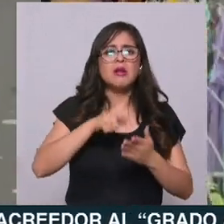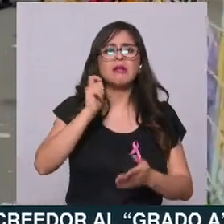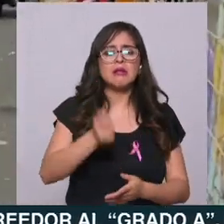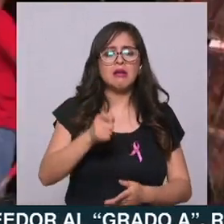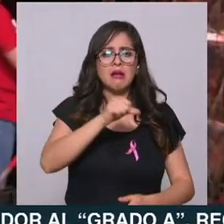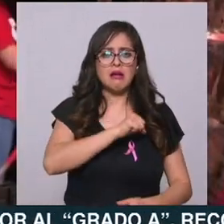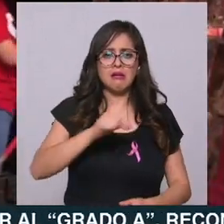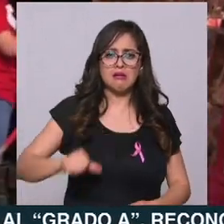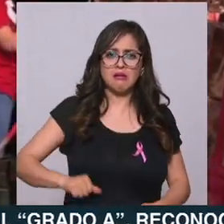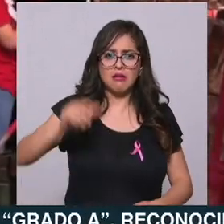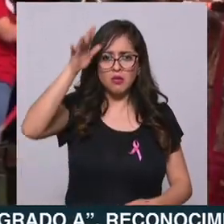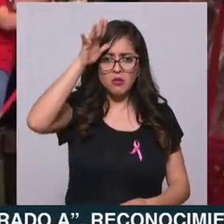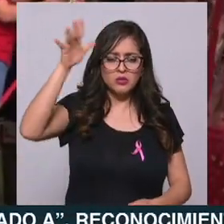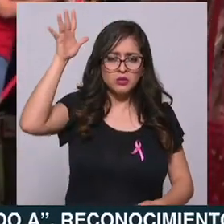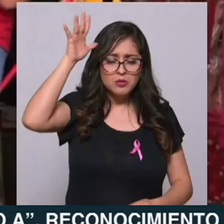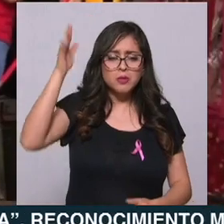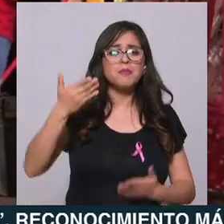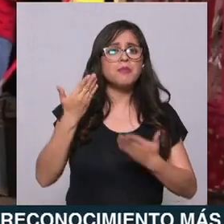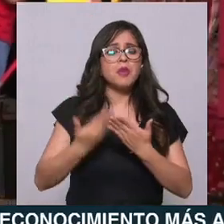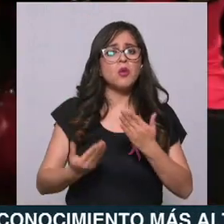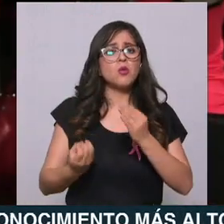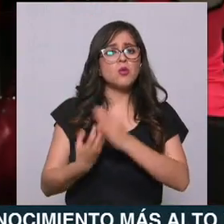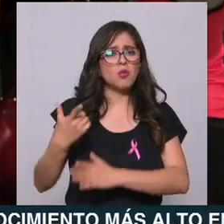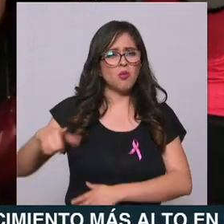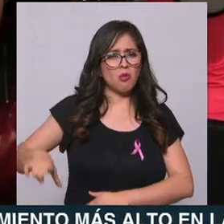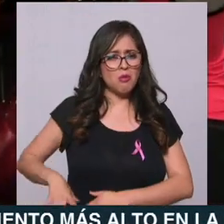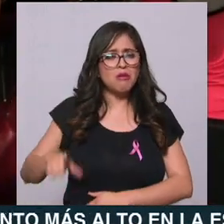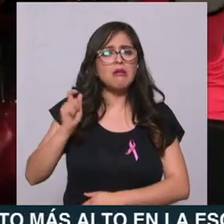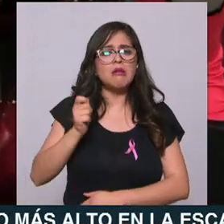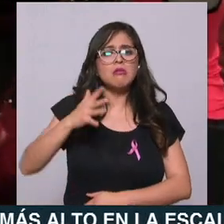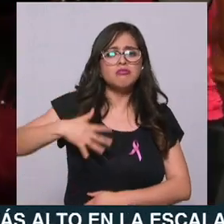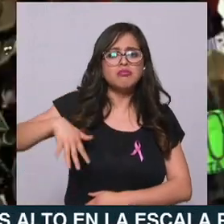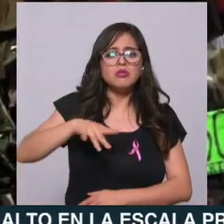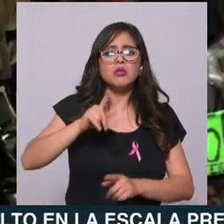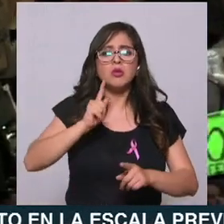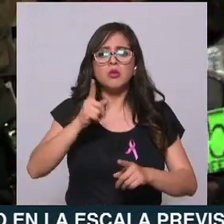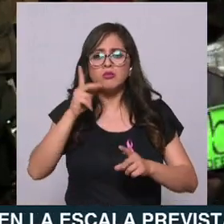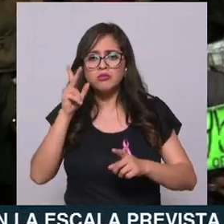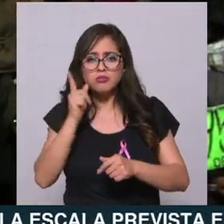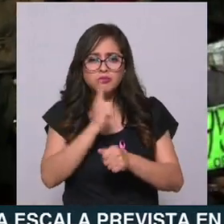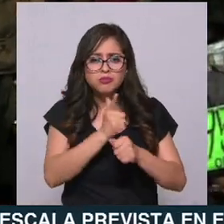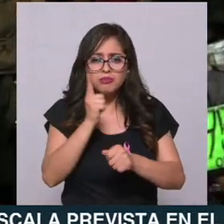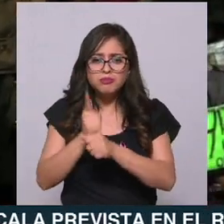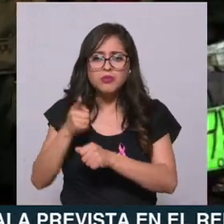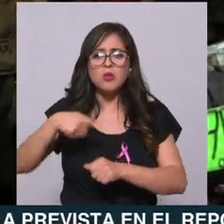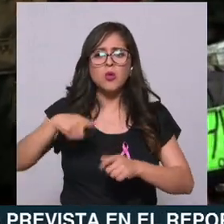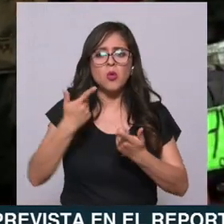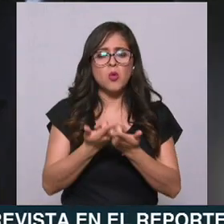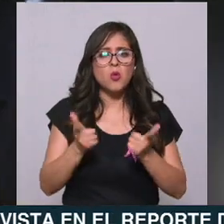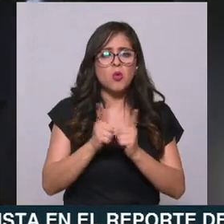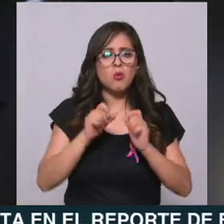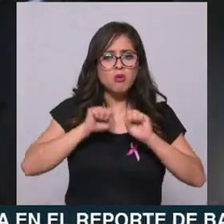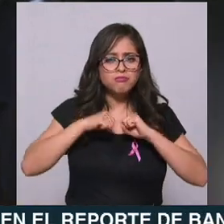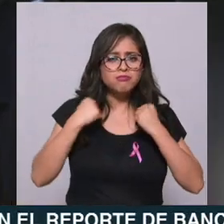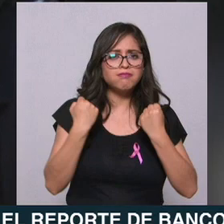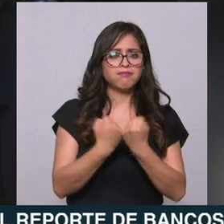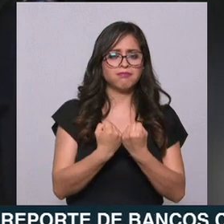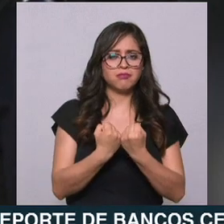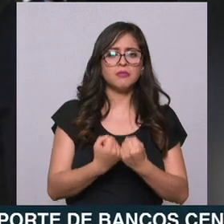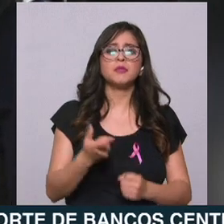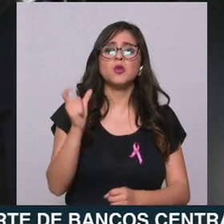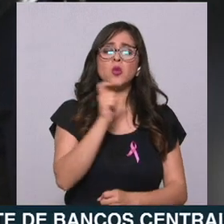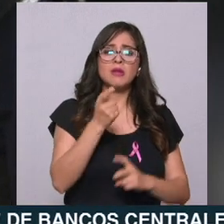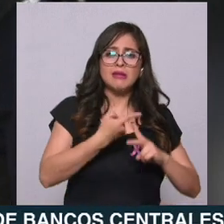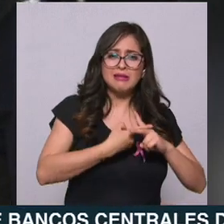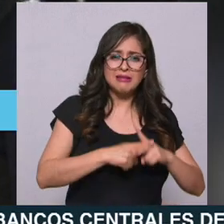Cuauhtémoc, por lo que la actual administración ha realizado diversos operativos para desarticular a los grupos delictivos que operan en esta zona. A principios de